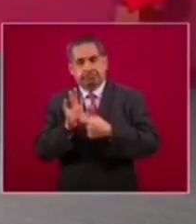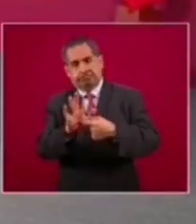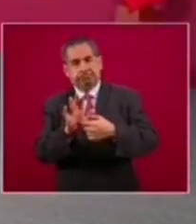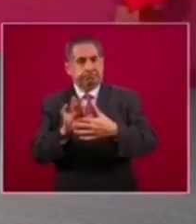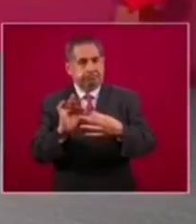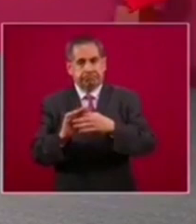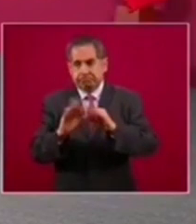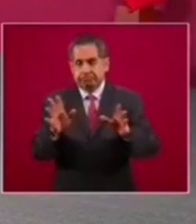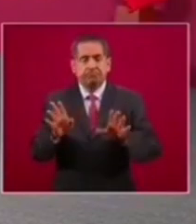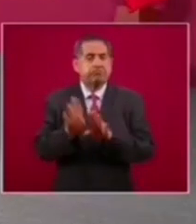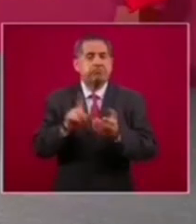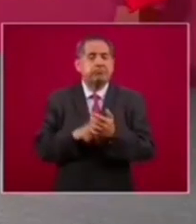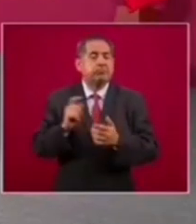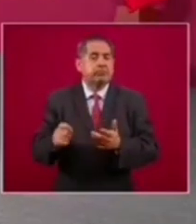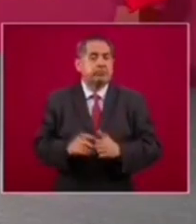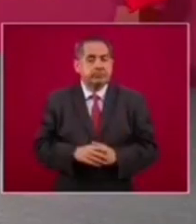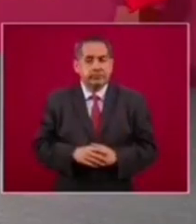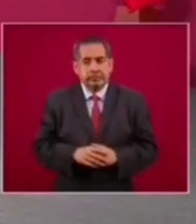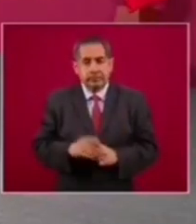demostrando de cómo